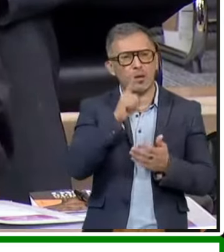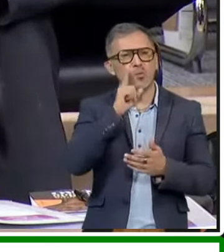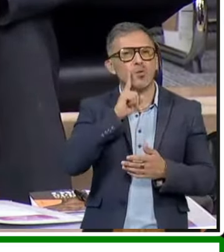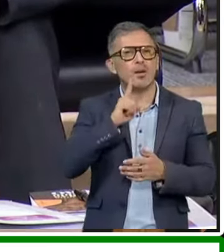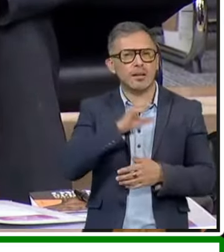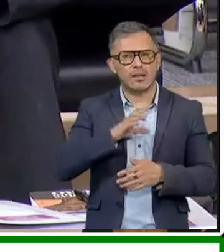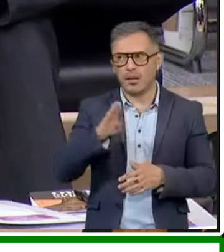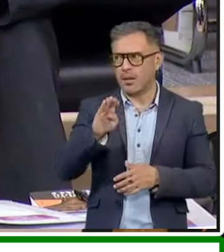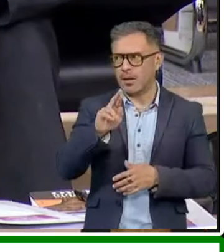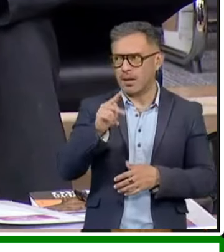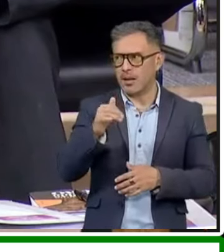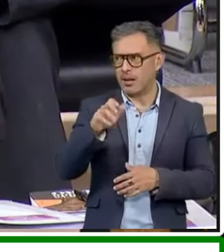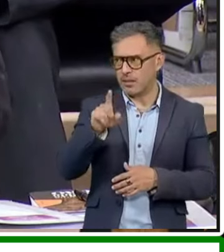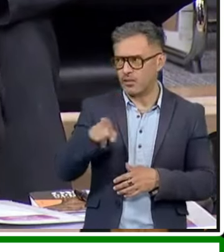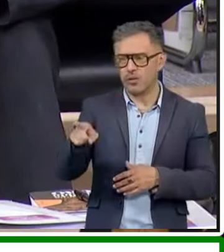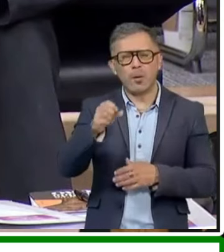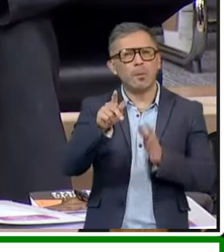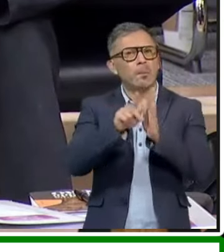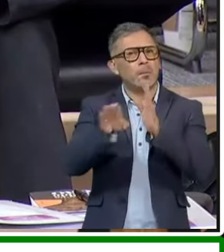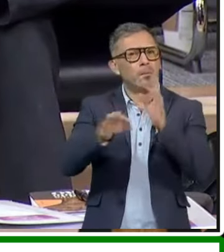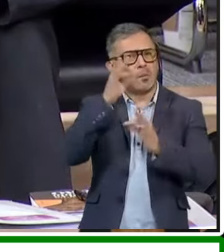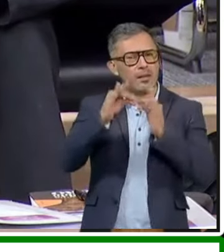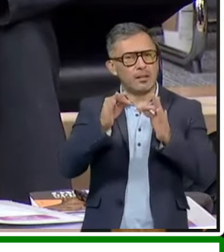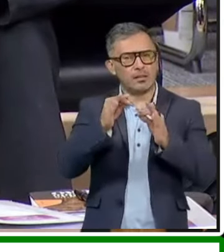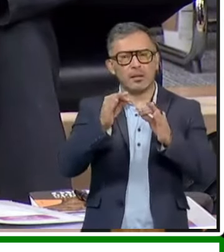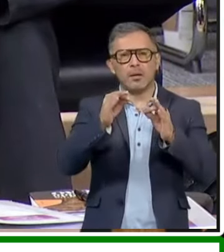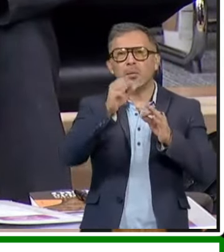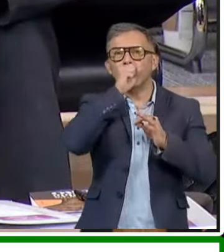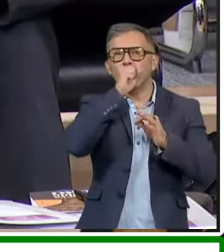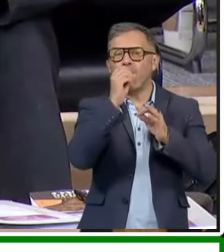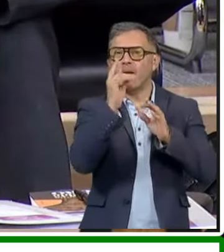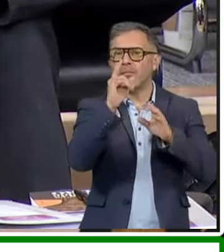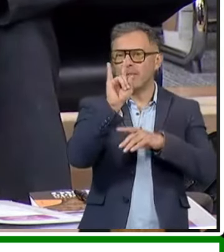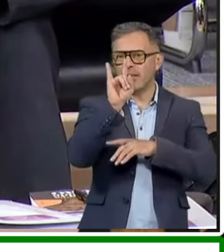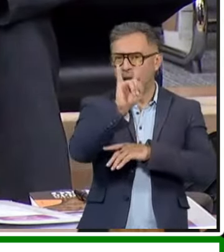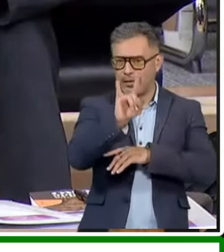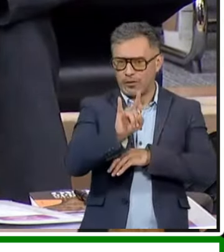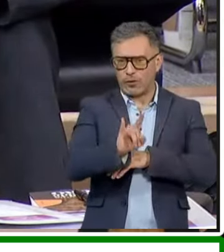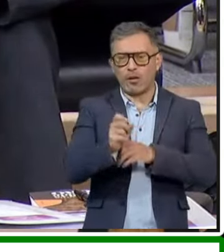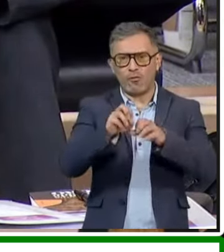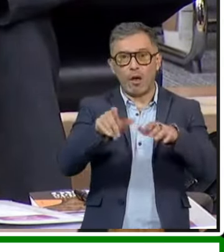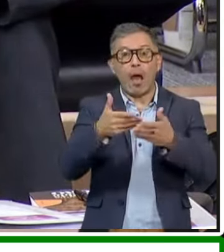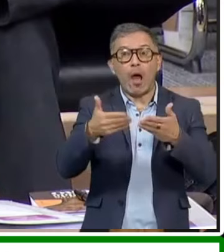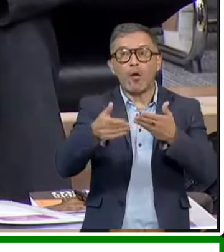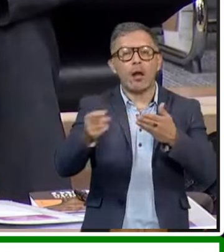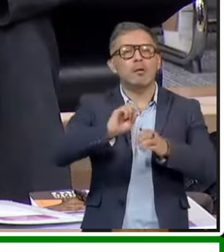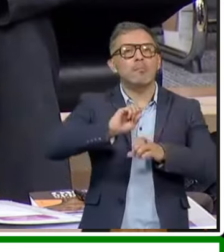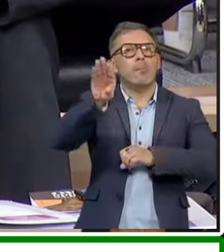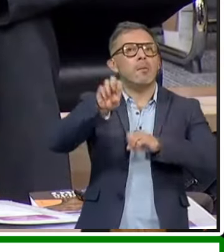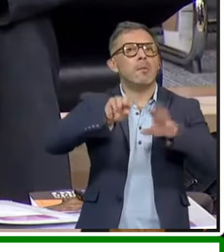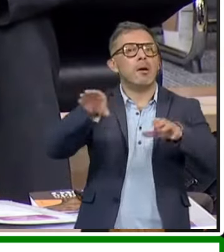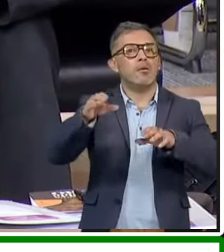Xóchitl Gálvez Ruiz, esta propaganda de 4 carteles, que además ahora se van difundiendo por la